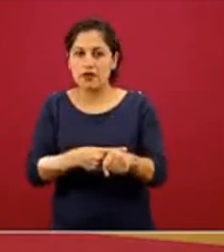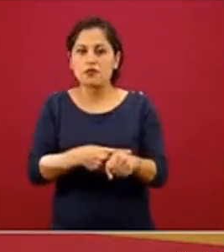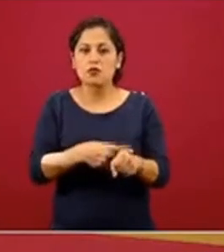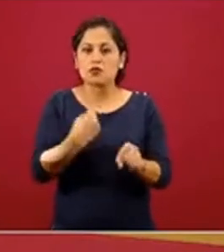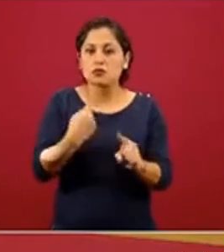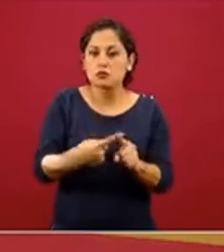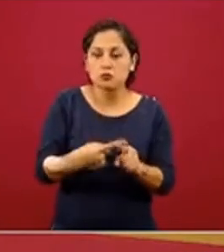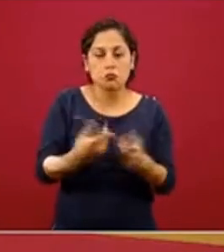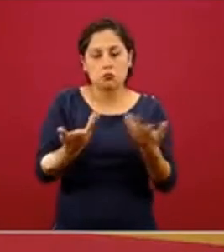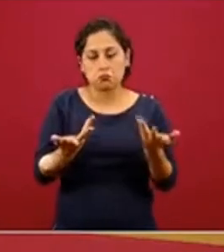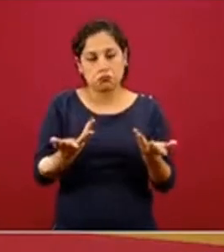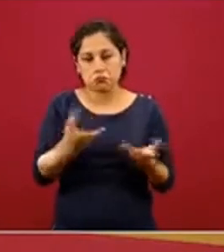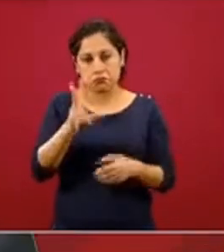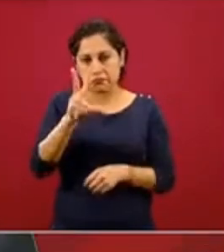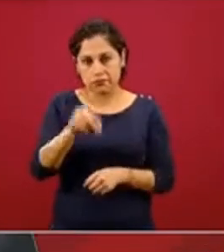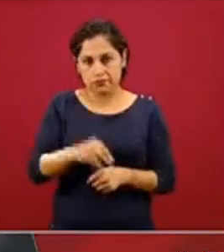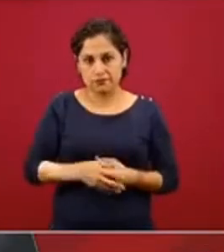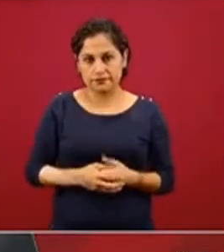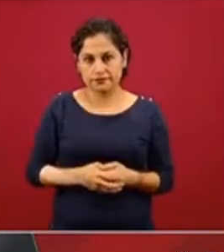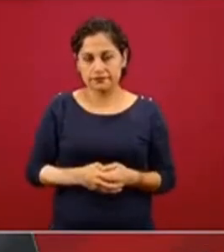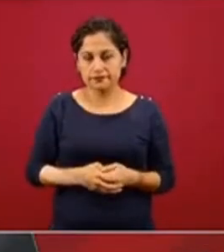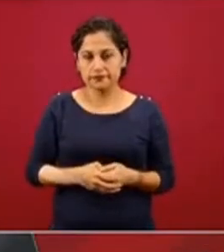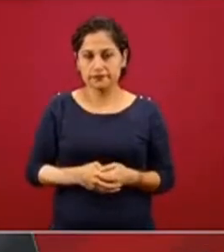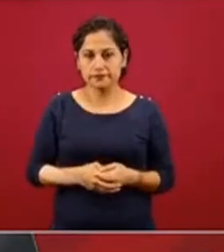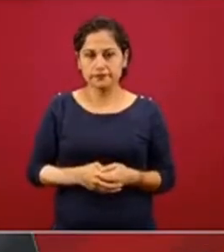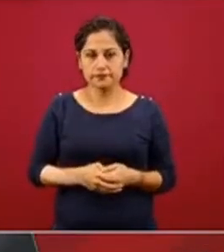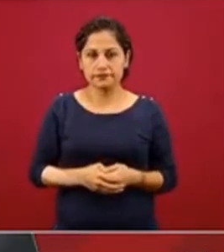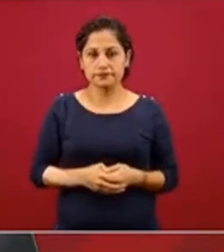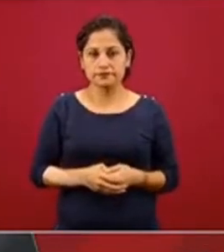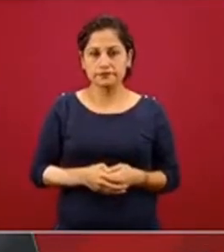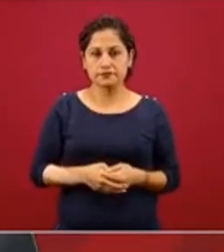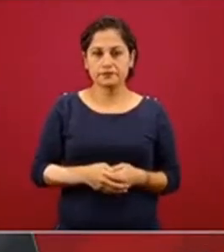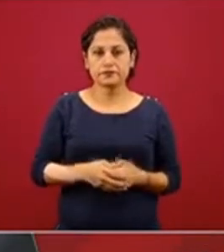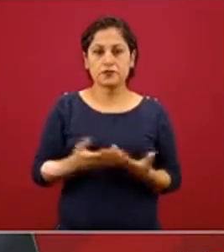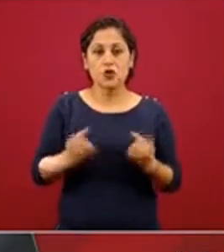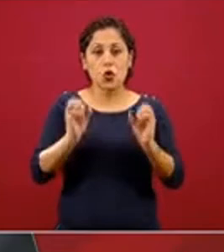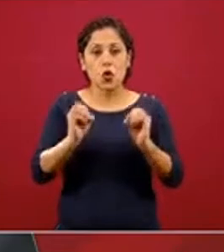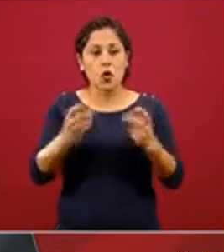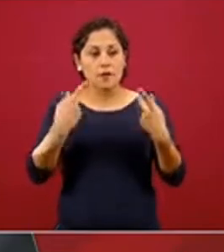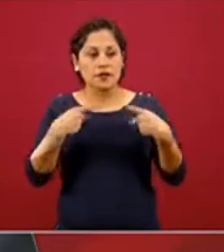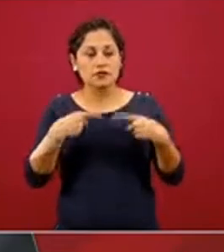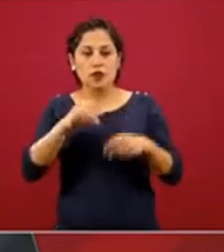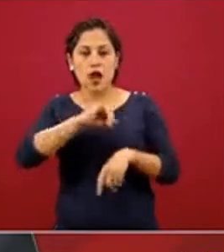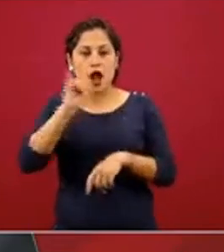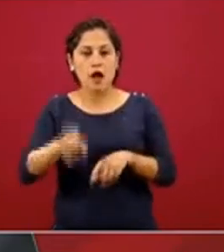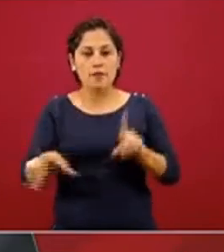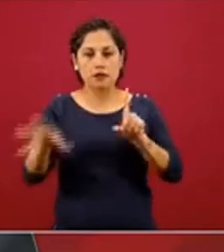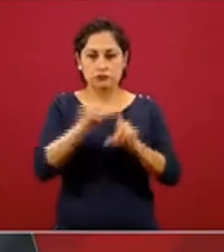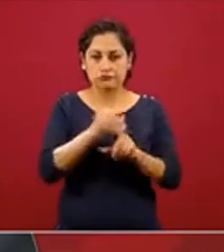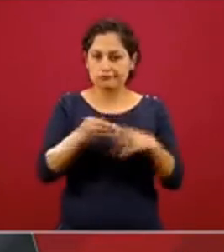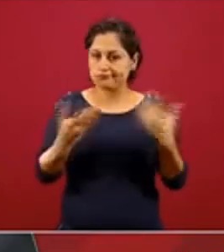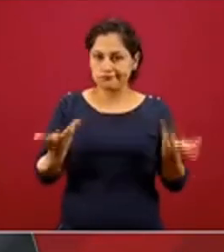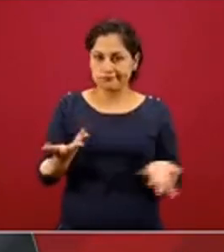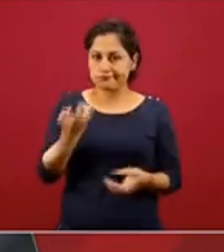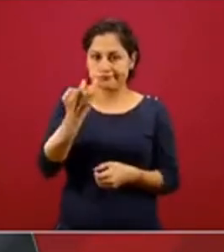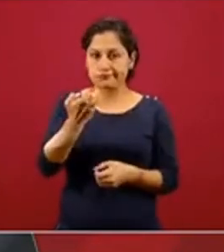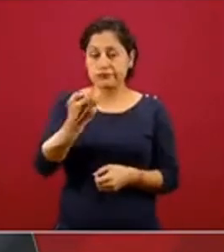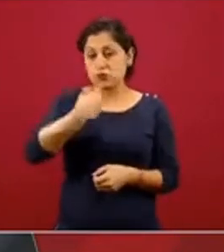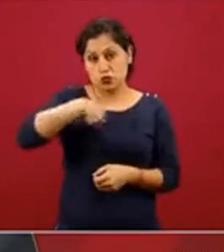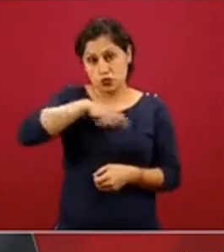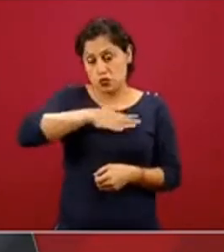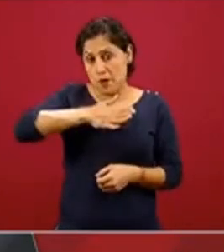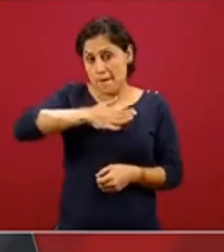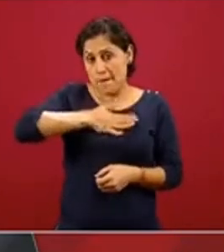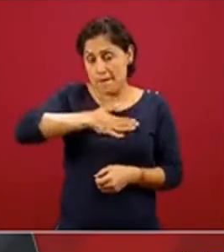tienen exposición al virus y quienes realmente nunca tuvieron exposición al virus. Entonces, esa es la posición hasta el momento, todavía